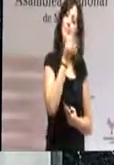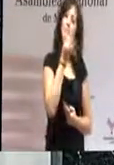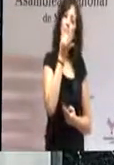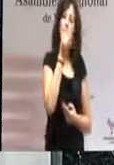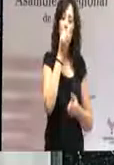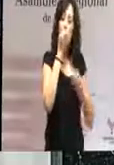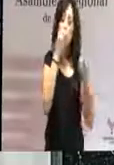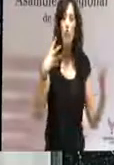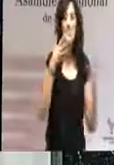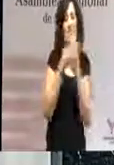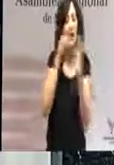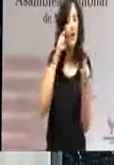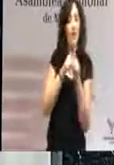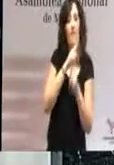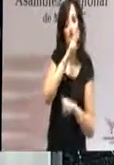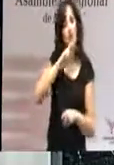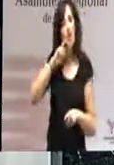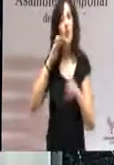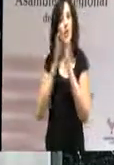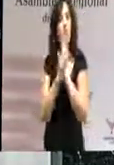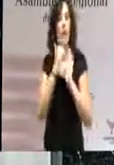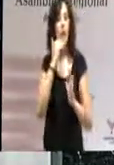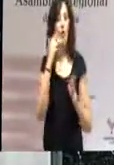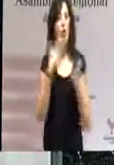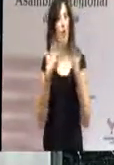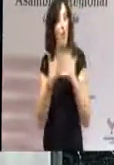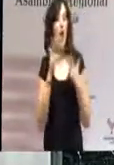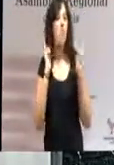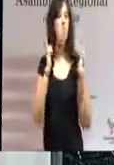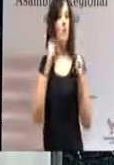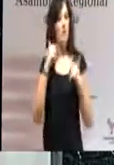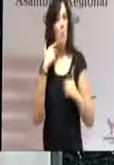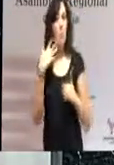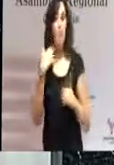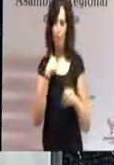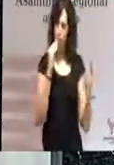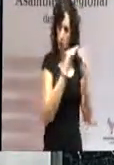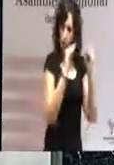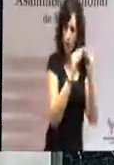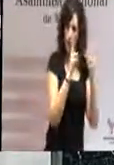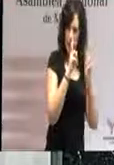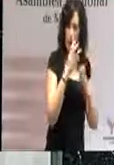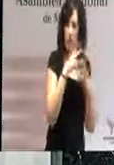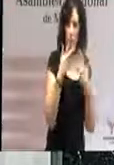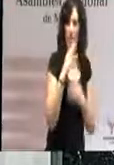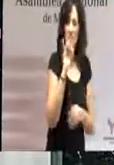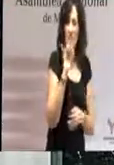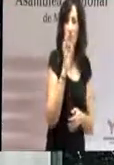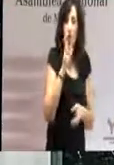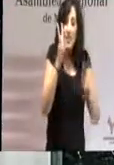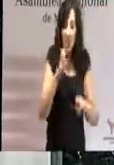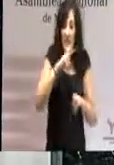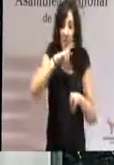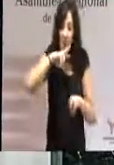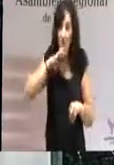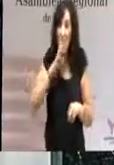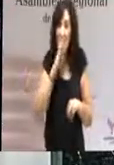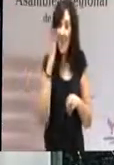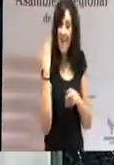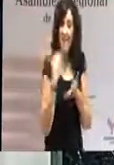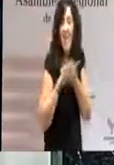los valores para la limpieza democrática, que por cierto, comparto. De haber gobernado con esos valores, hoy